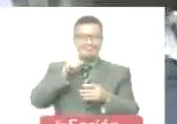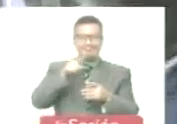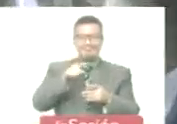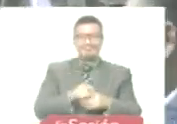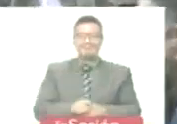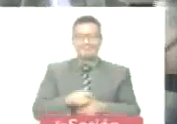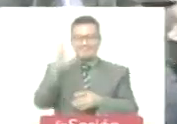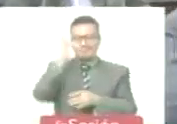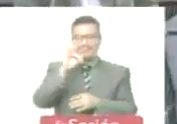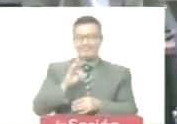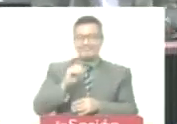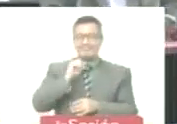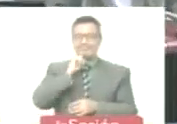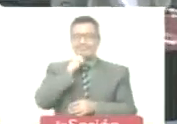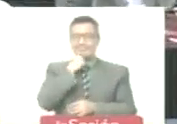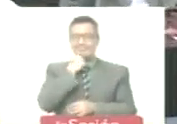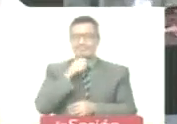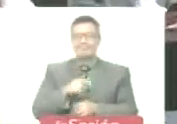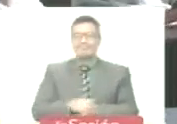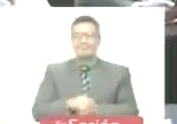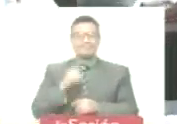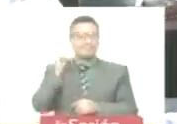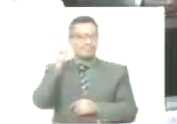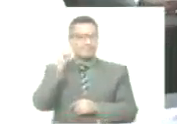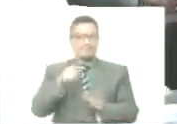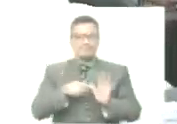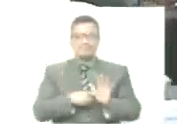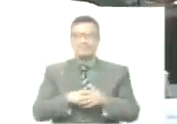la Federación de Rusia. Escuchemos.